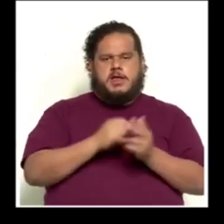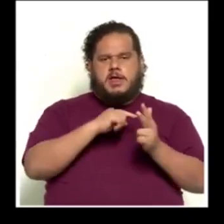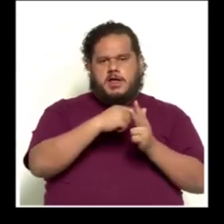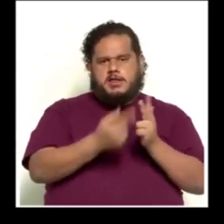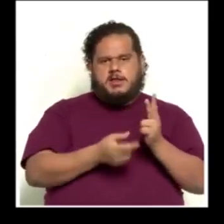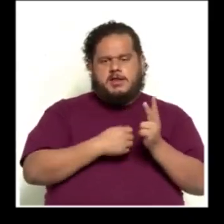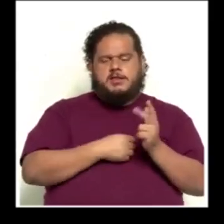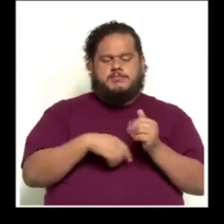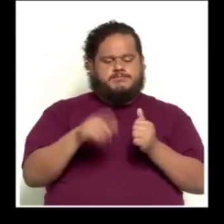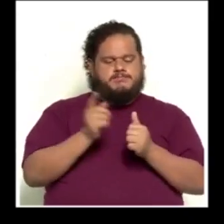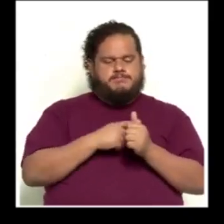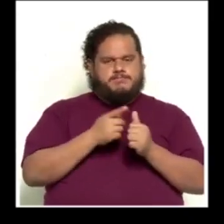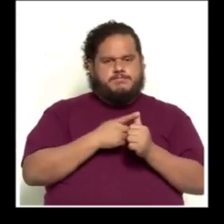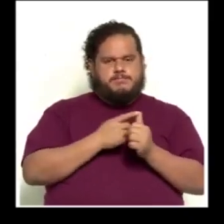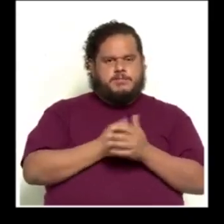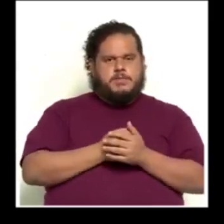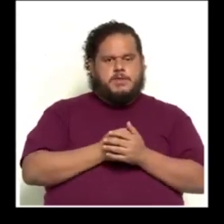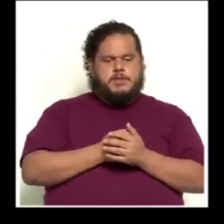ellos es